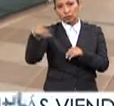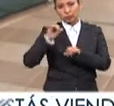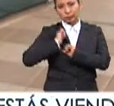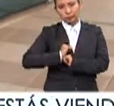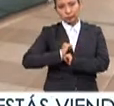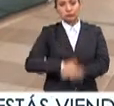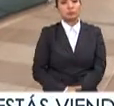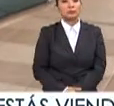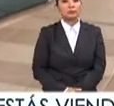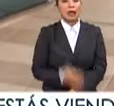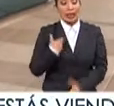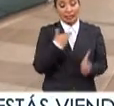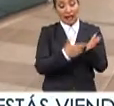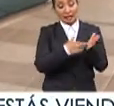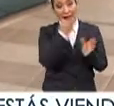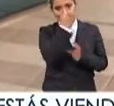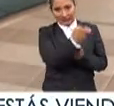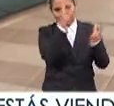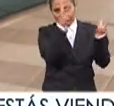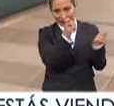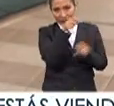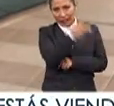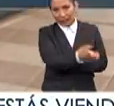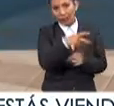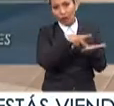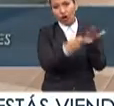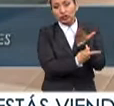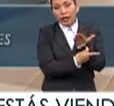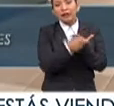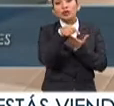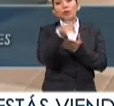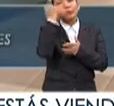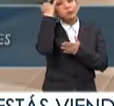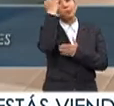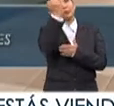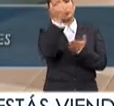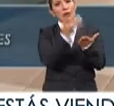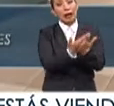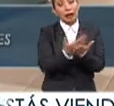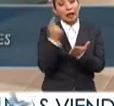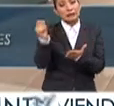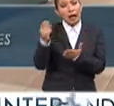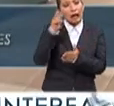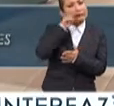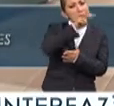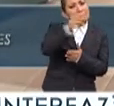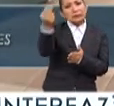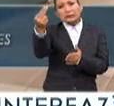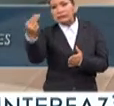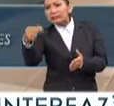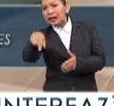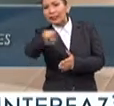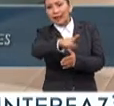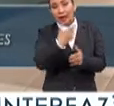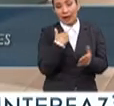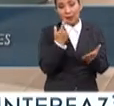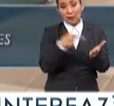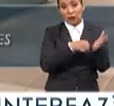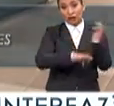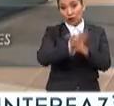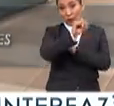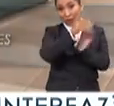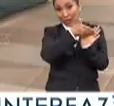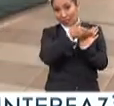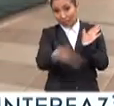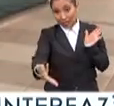bien el taller de audiovisuales es un proyecto una iniciativa que responde ya a los inicios de la década de los 90